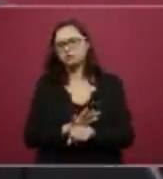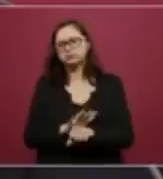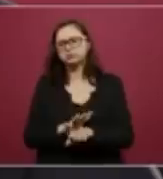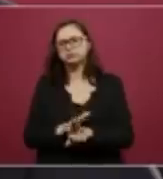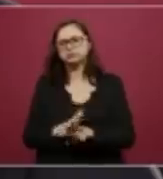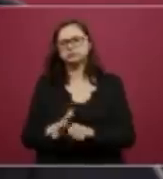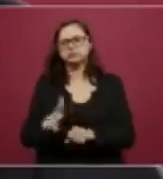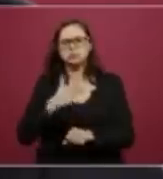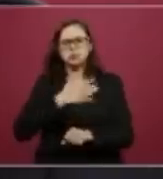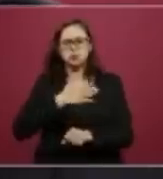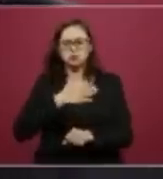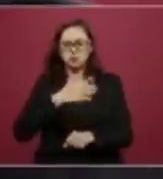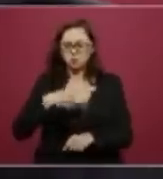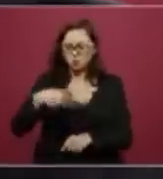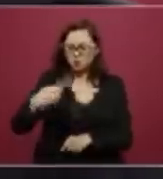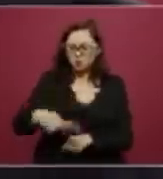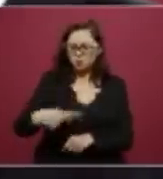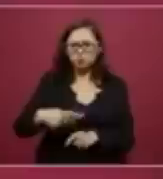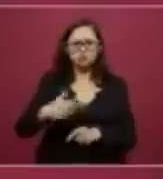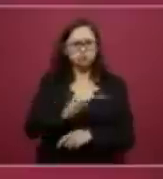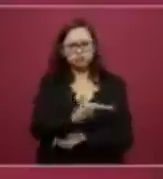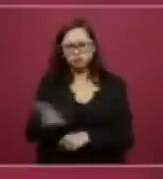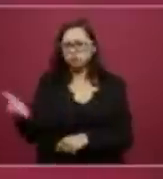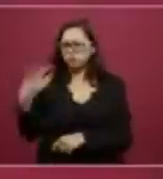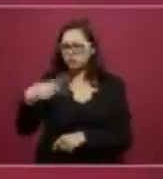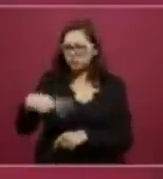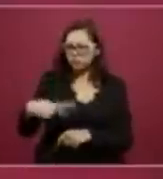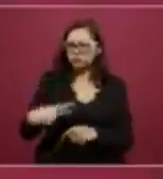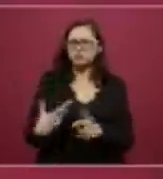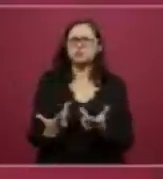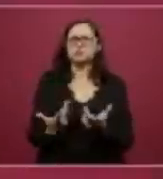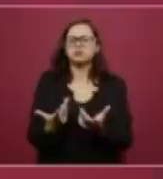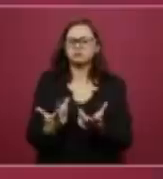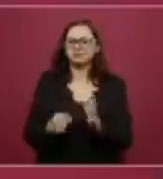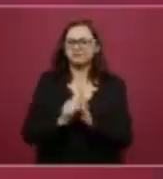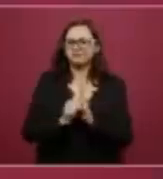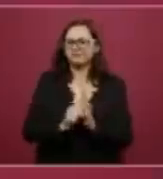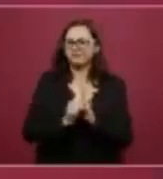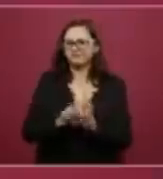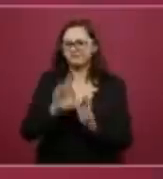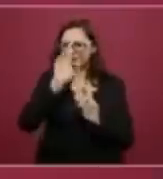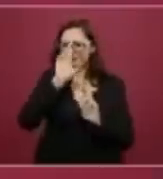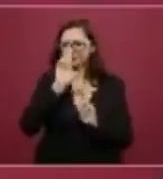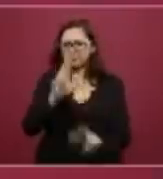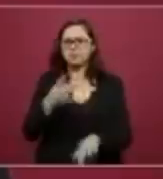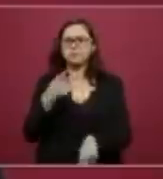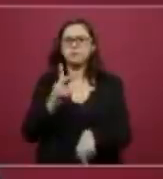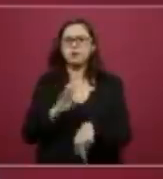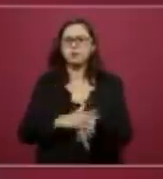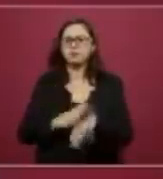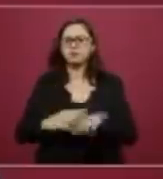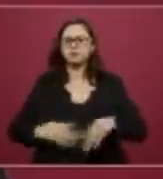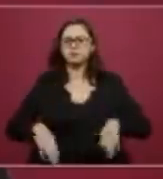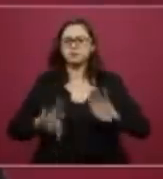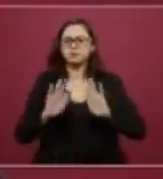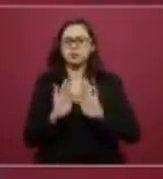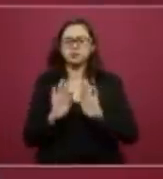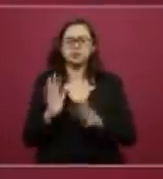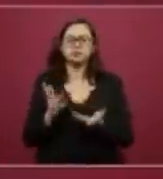símbolos patrios y lo más importante todavía es que